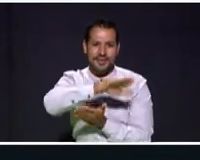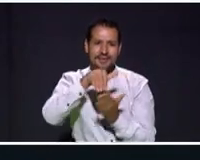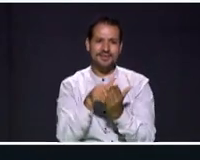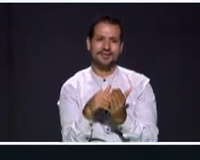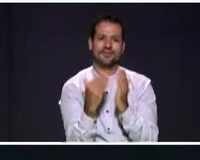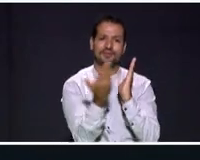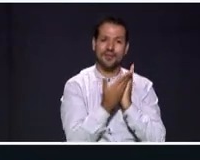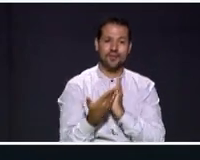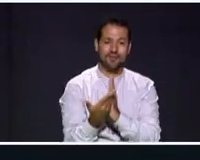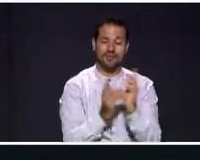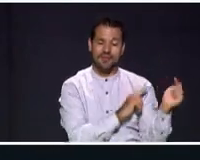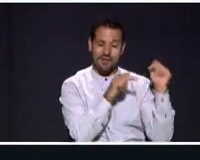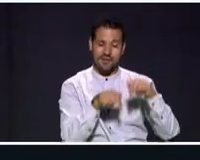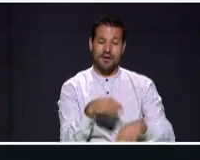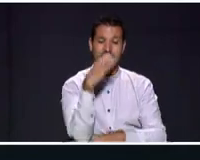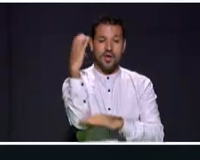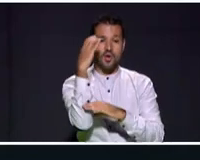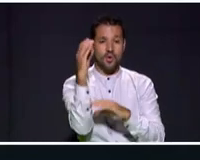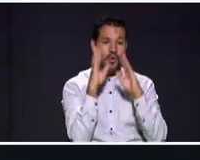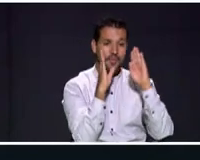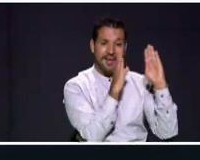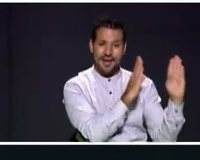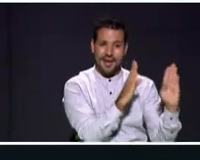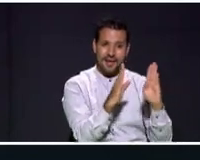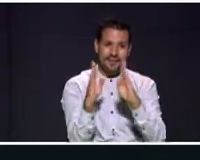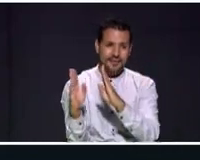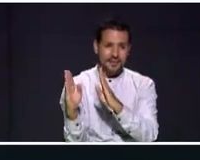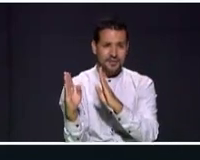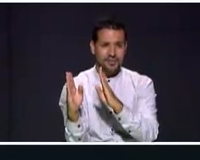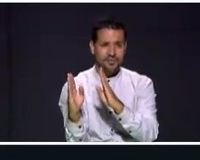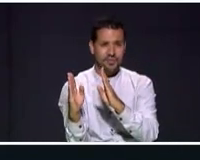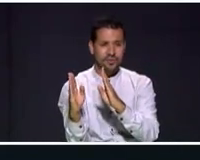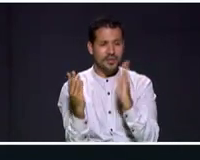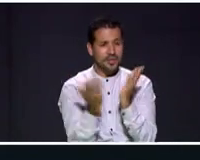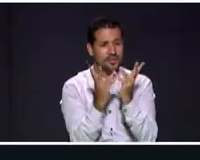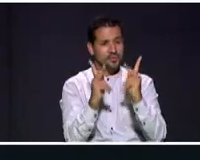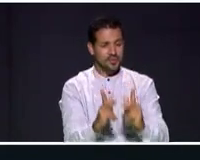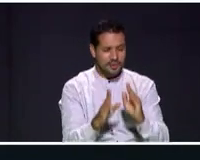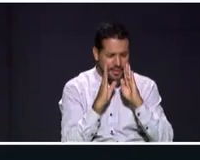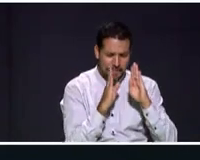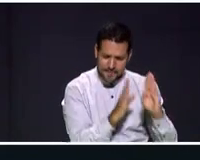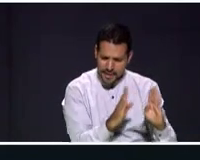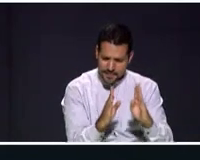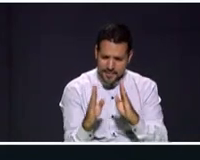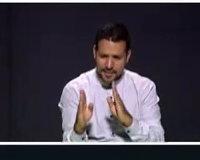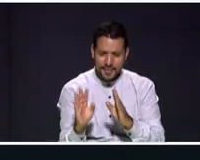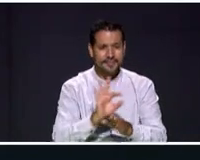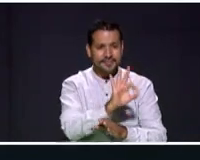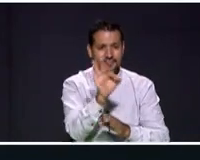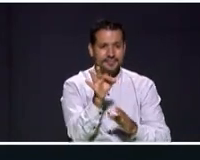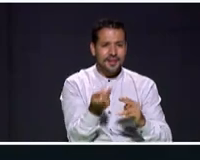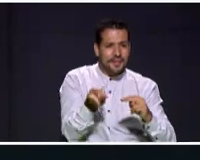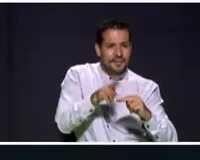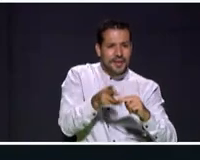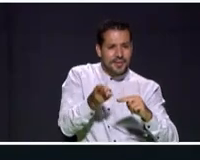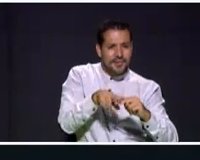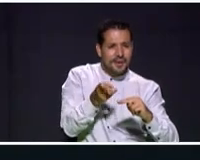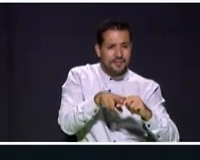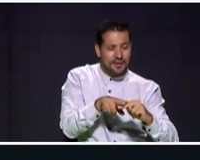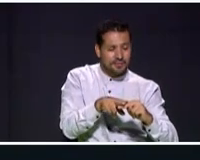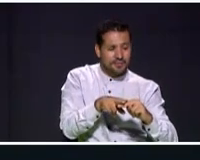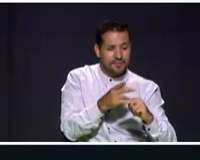en la educación es por atención del alumno per cápita o sea si hay alumnos atendidos en escenarios en escenarios